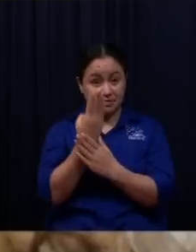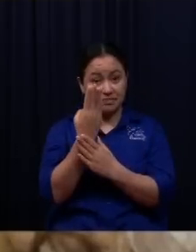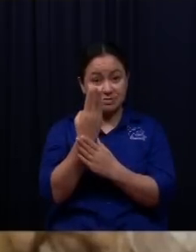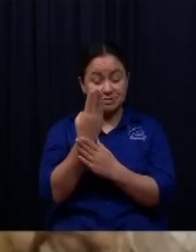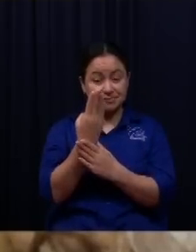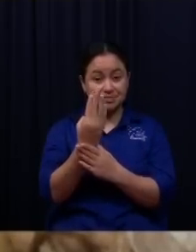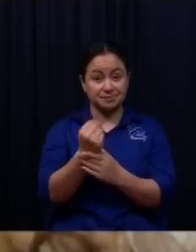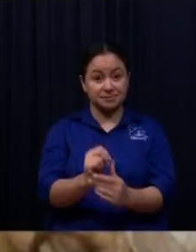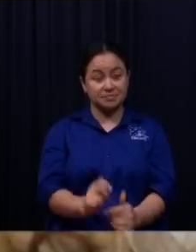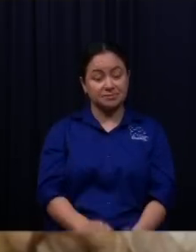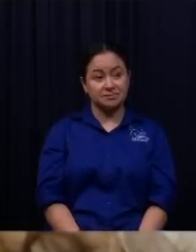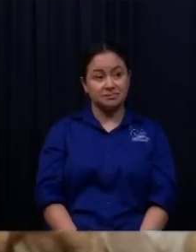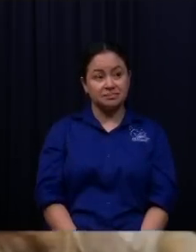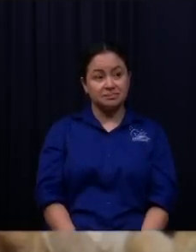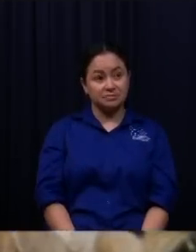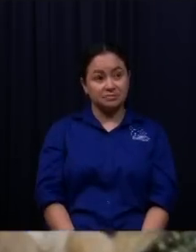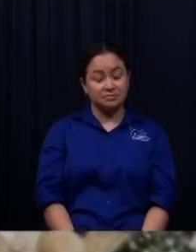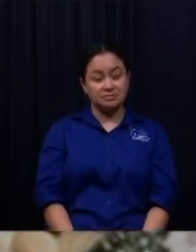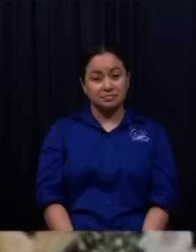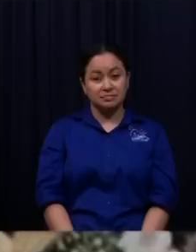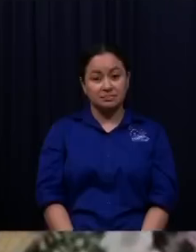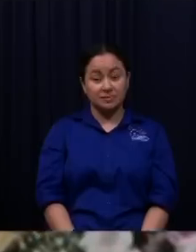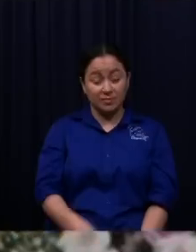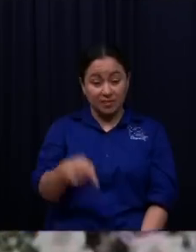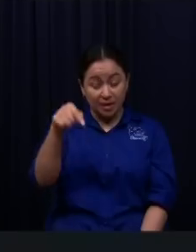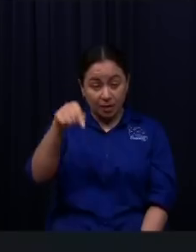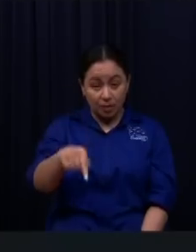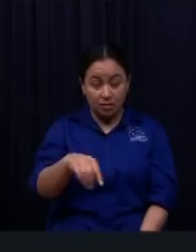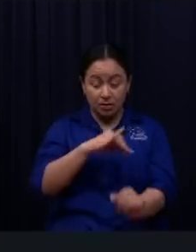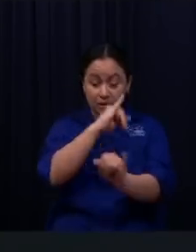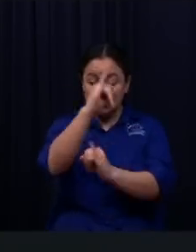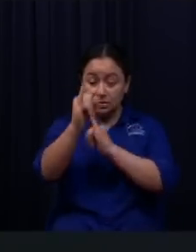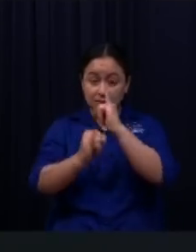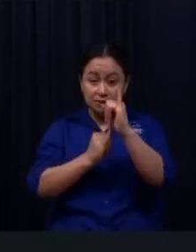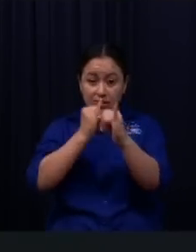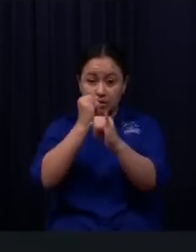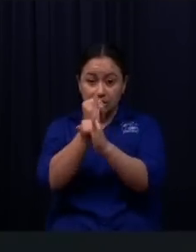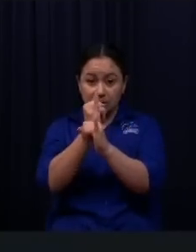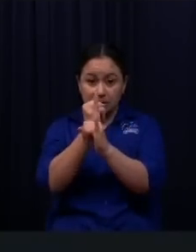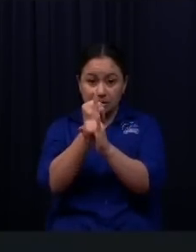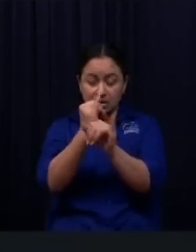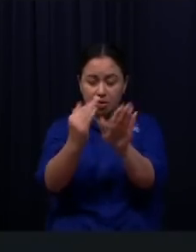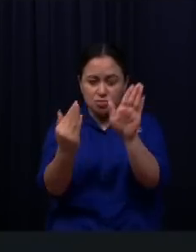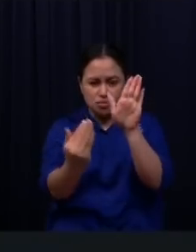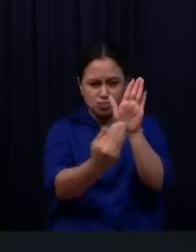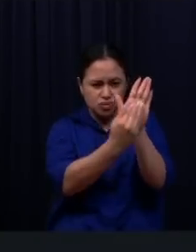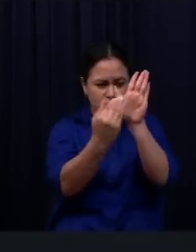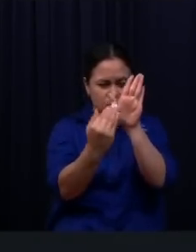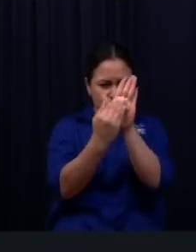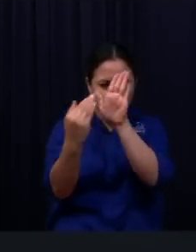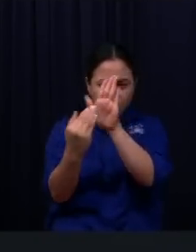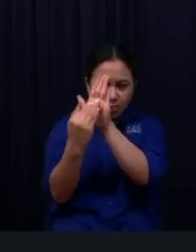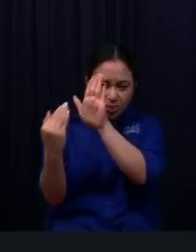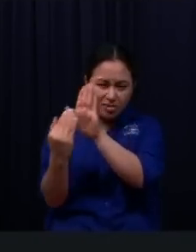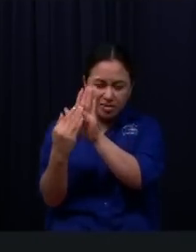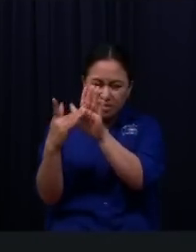Hoy hay un ataque, sobre todo en las redes, hermano, porque con las redes la gente puede decir cualquier tontería.